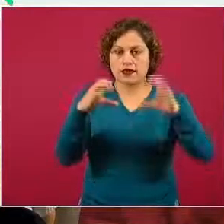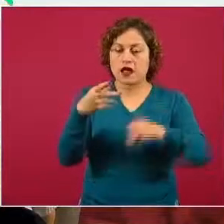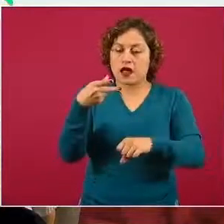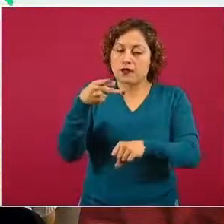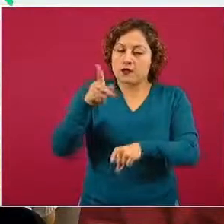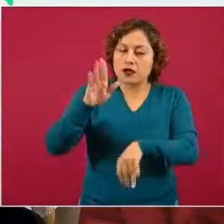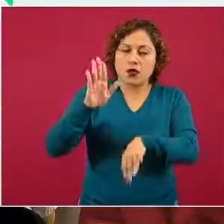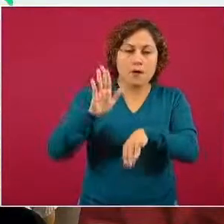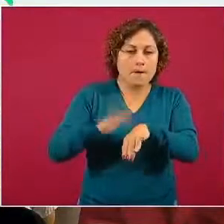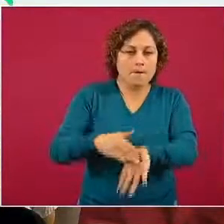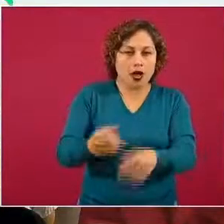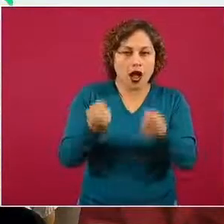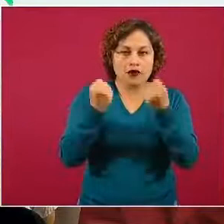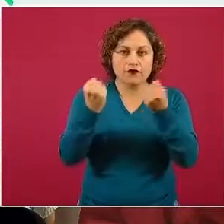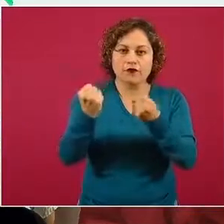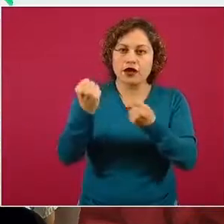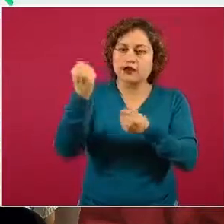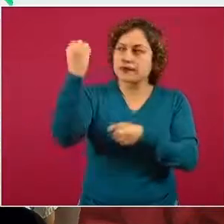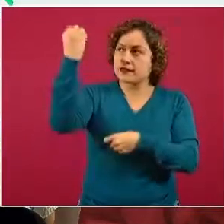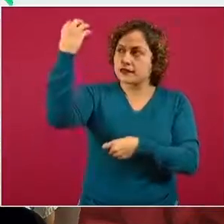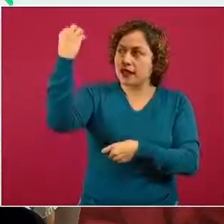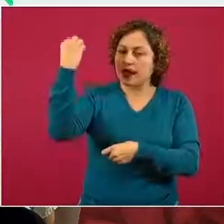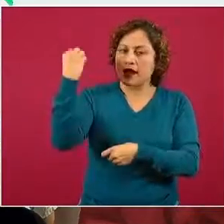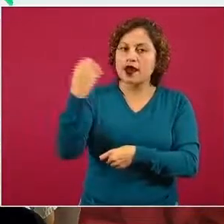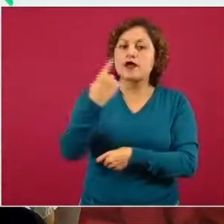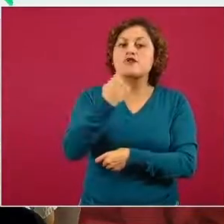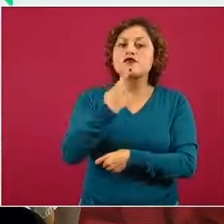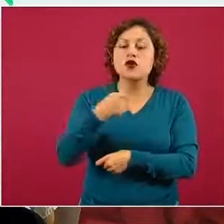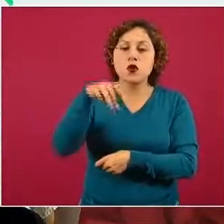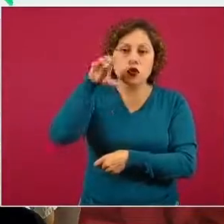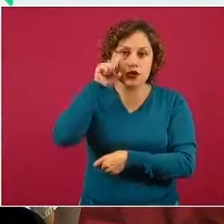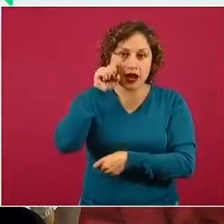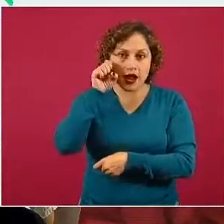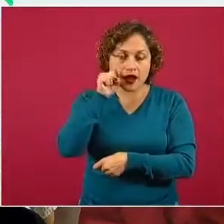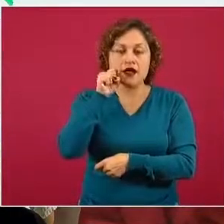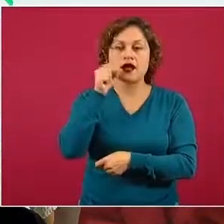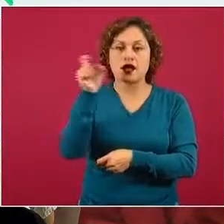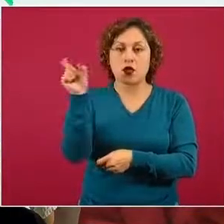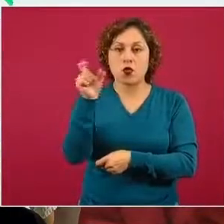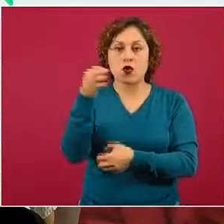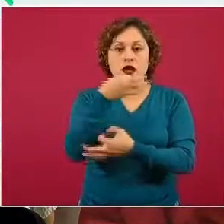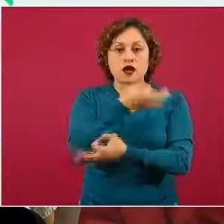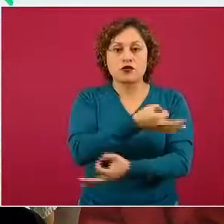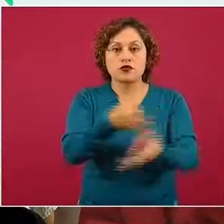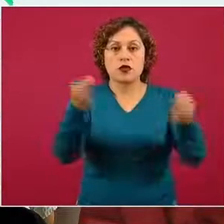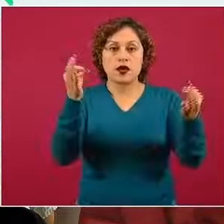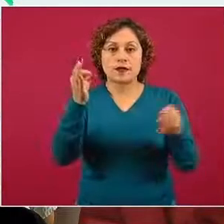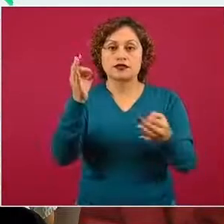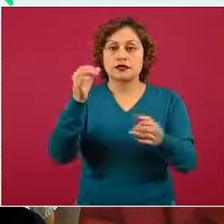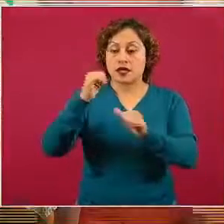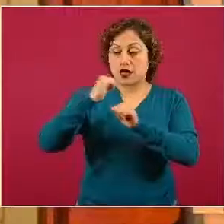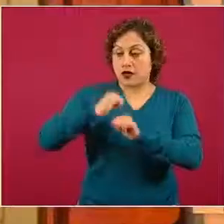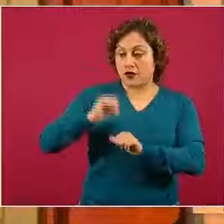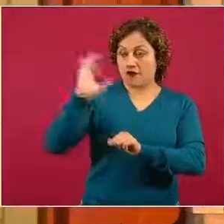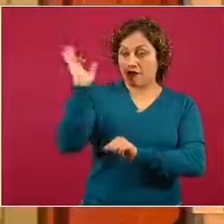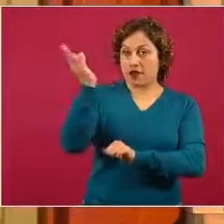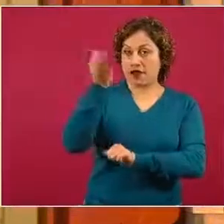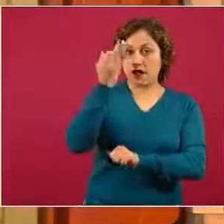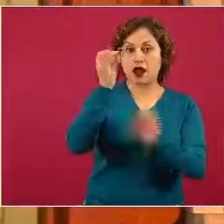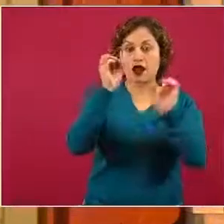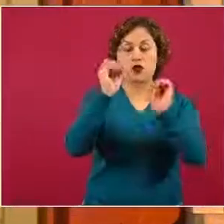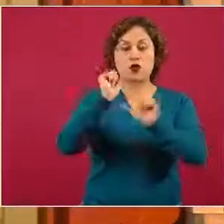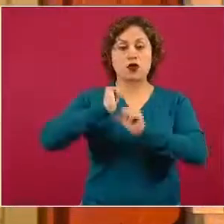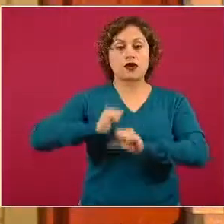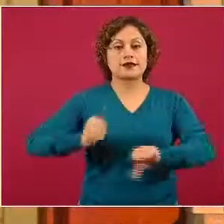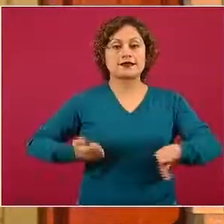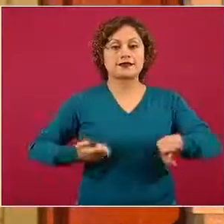medidas necesarias que las autoridades sanitarias, tanto federales como estatales, están implementando precisamente